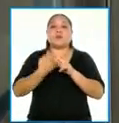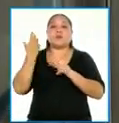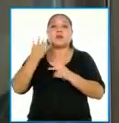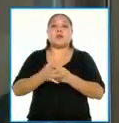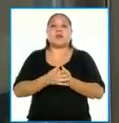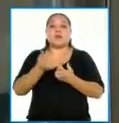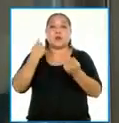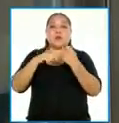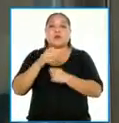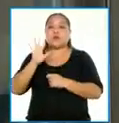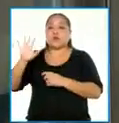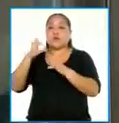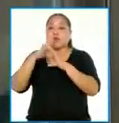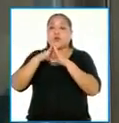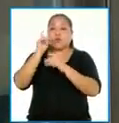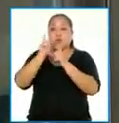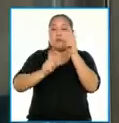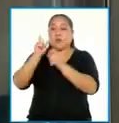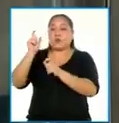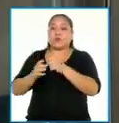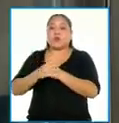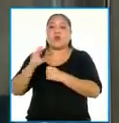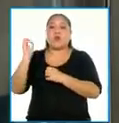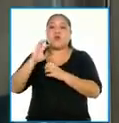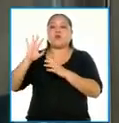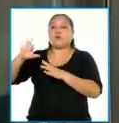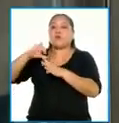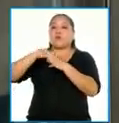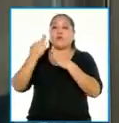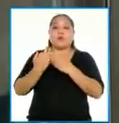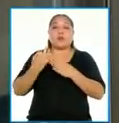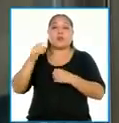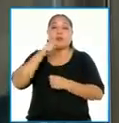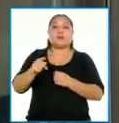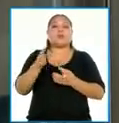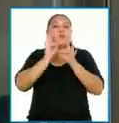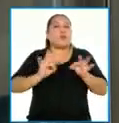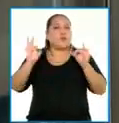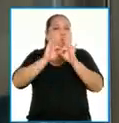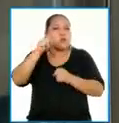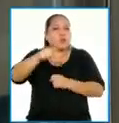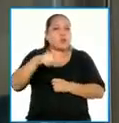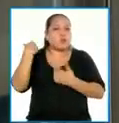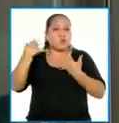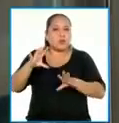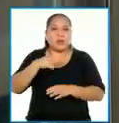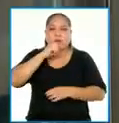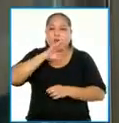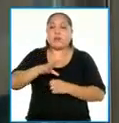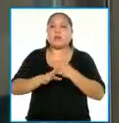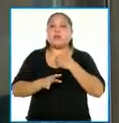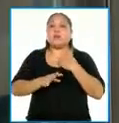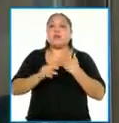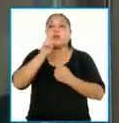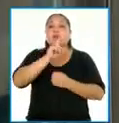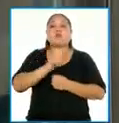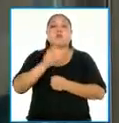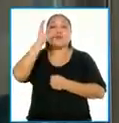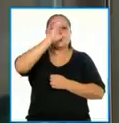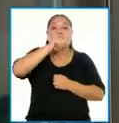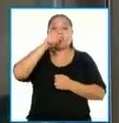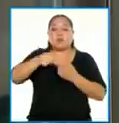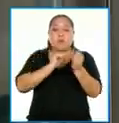personal y en las familias de su personal. ¿Qué tan conveniente podría ser eso, ministro Ugarte? Usted ya había comentado de que lo que no se busca es que esto